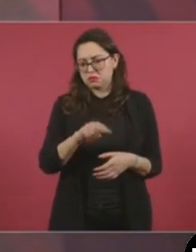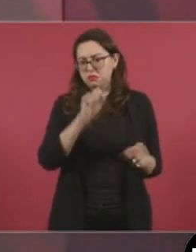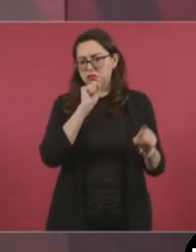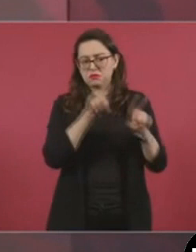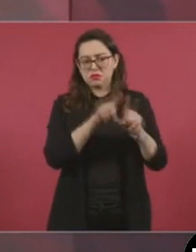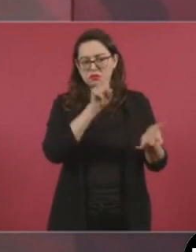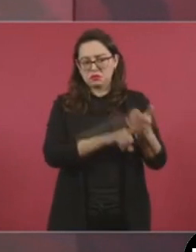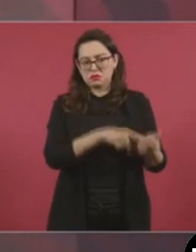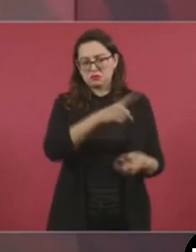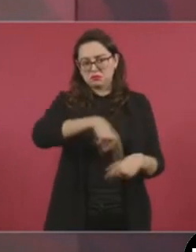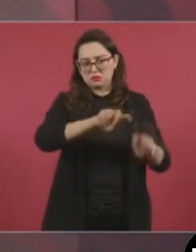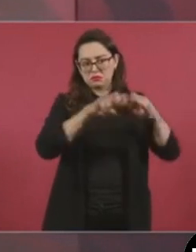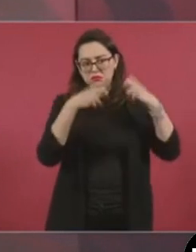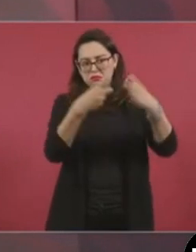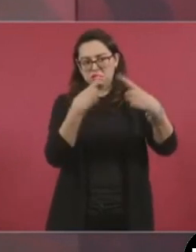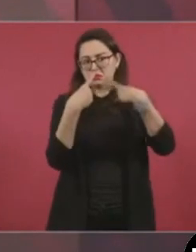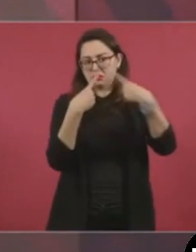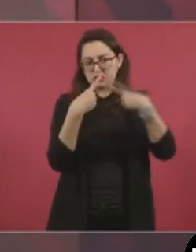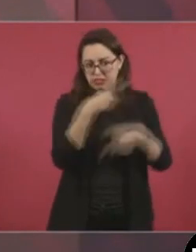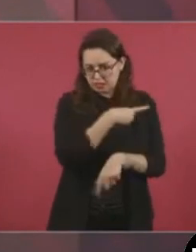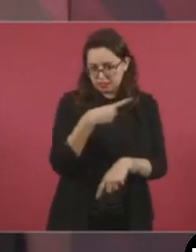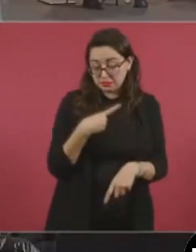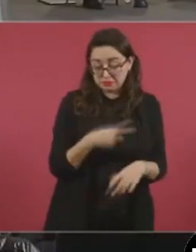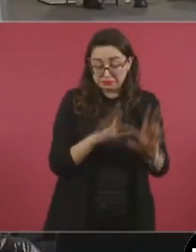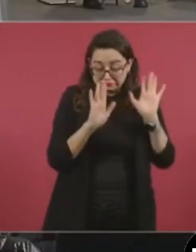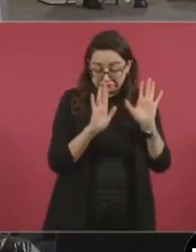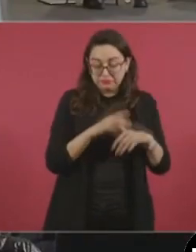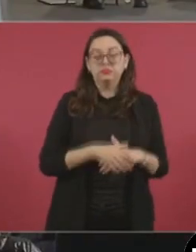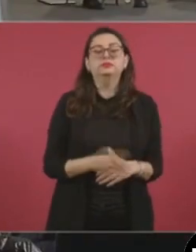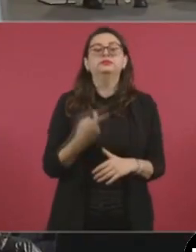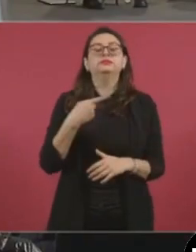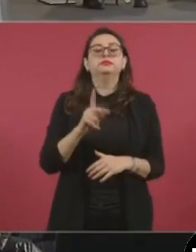van a resolver. Pero luego